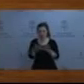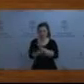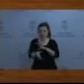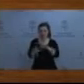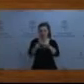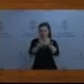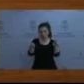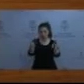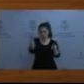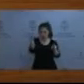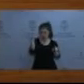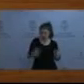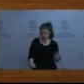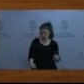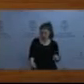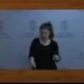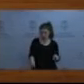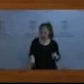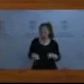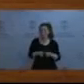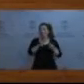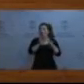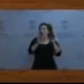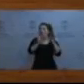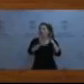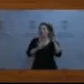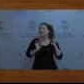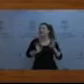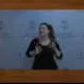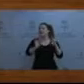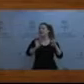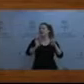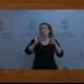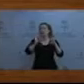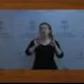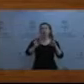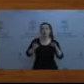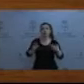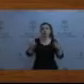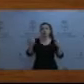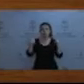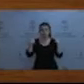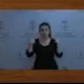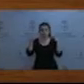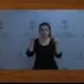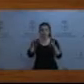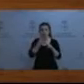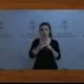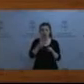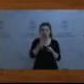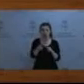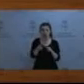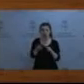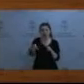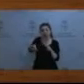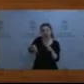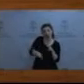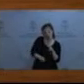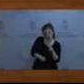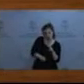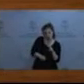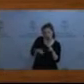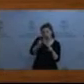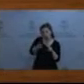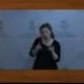organizaciones, como organizaciones especializadas, que vienen llevando a cabo la política de acogimiento y integración de todas las